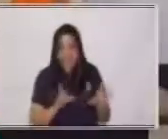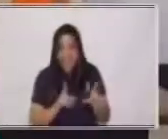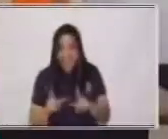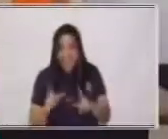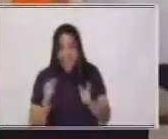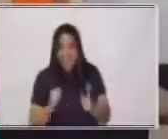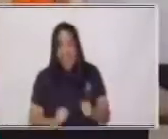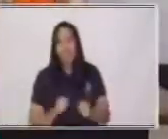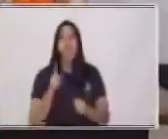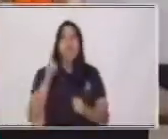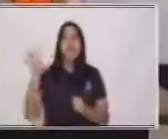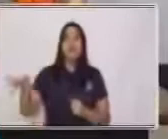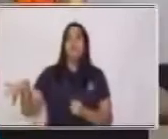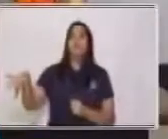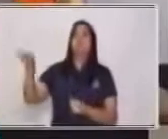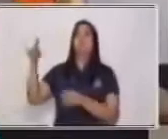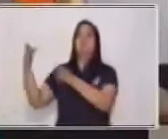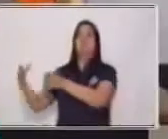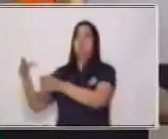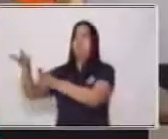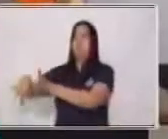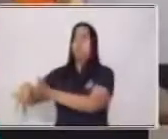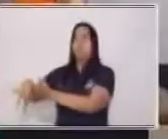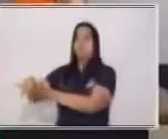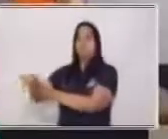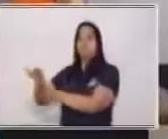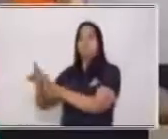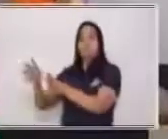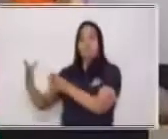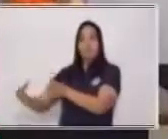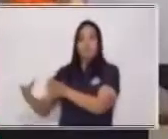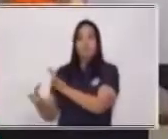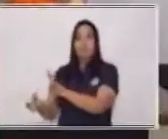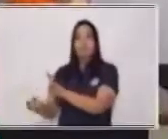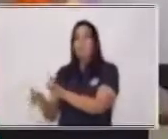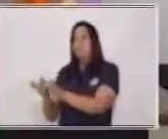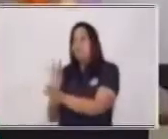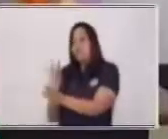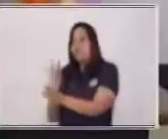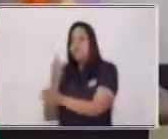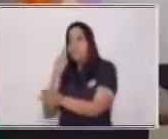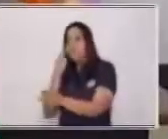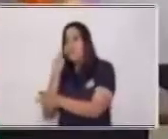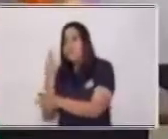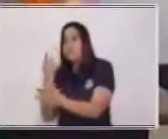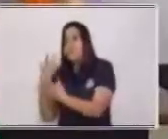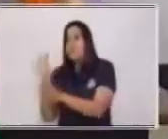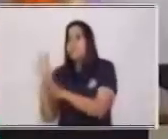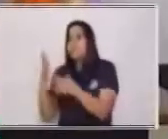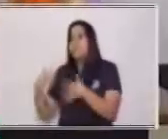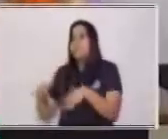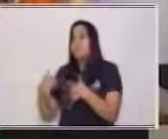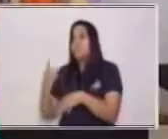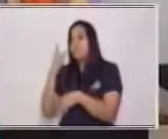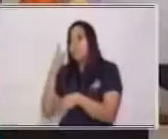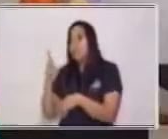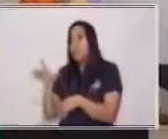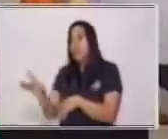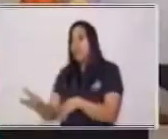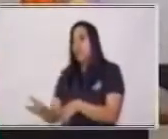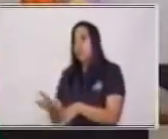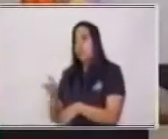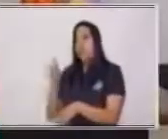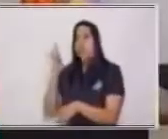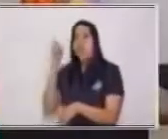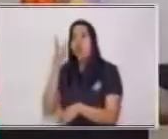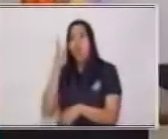a sacar la primera. ¿Qué oración nos va a dar este preguntón? A ver, pregunto. Deja sacarnos una